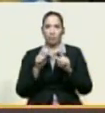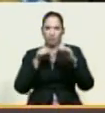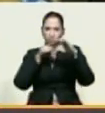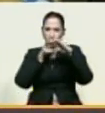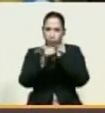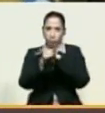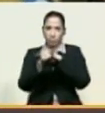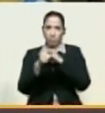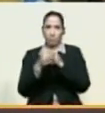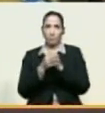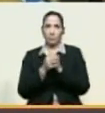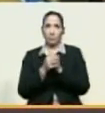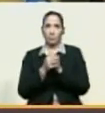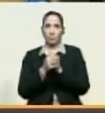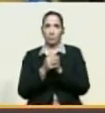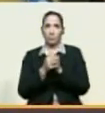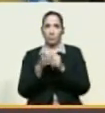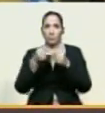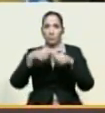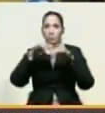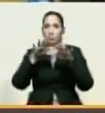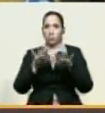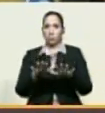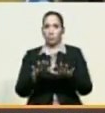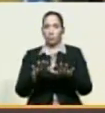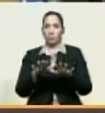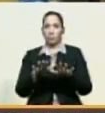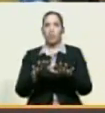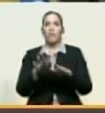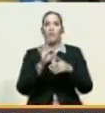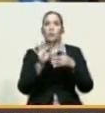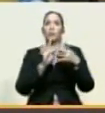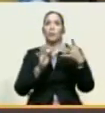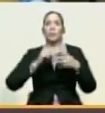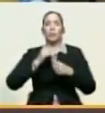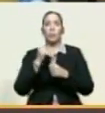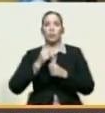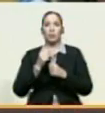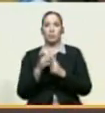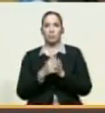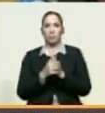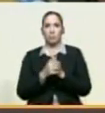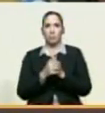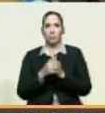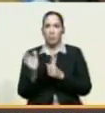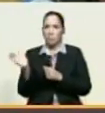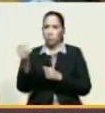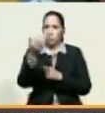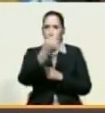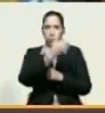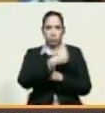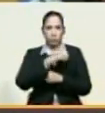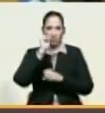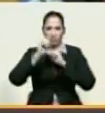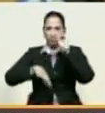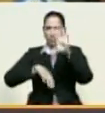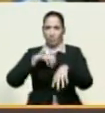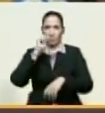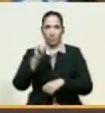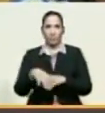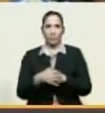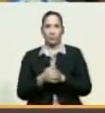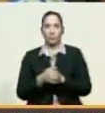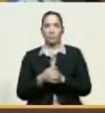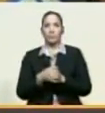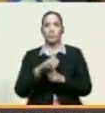para parar el efectivo funcionamiento de la policía. En cuanto a la recolección de basura, de